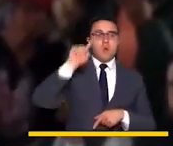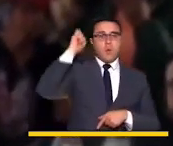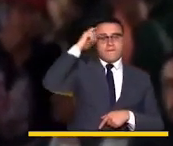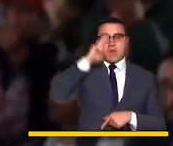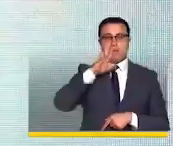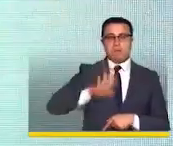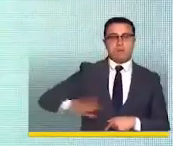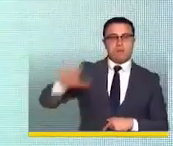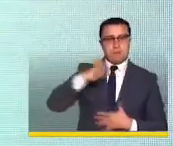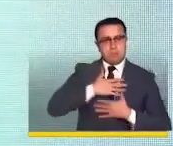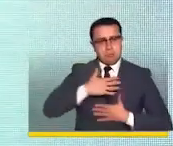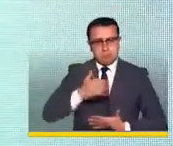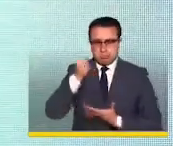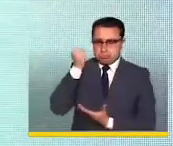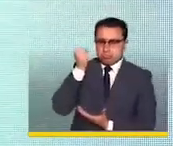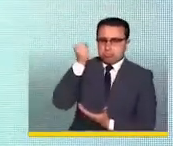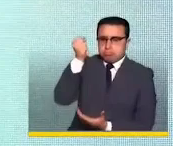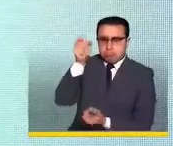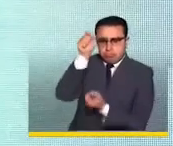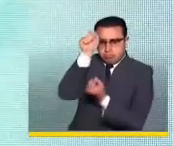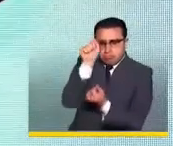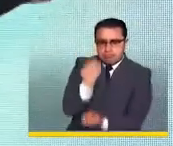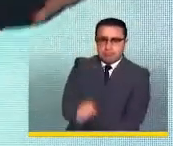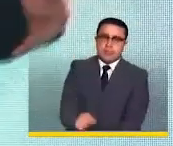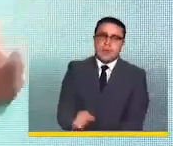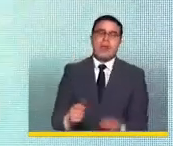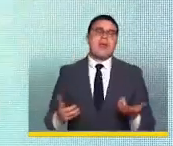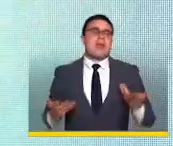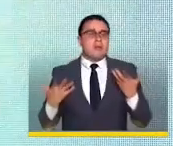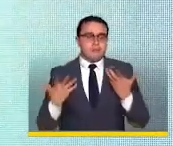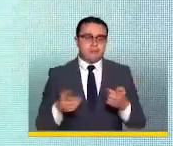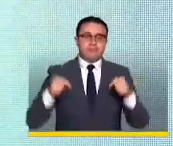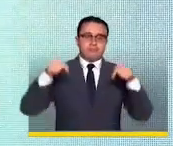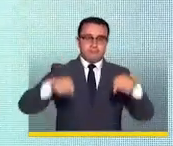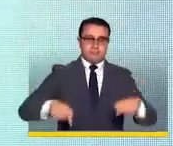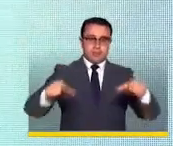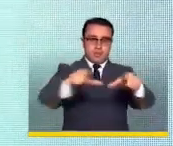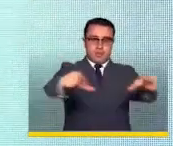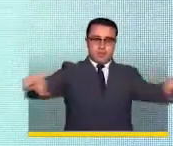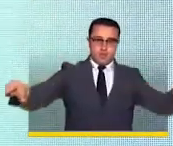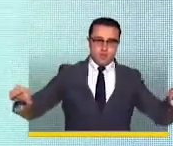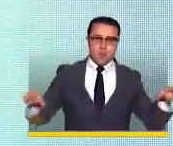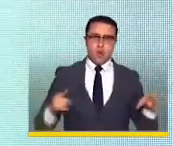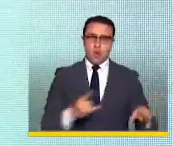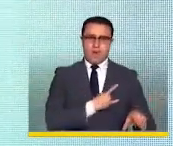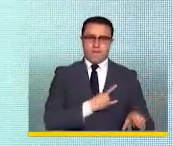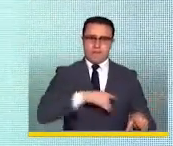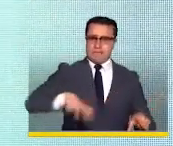gobierno nacional. Por eso, lo que vamos a tener es un complejo